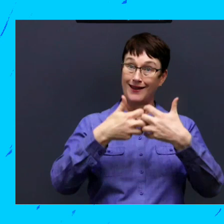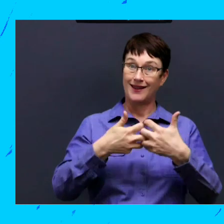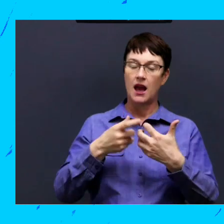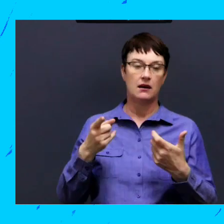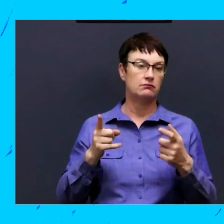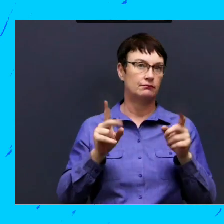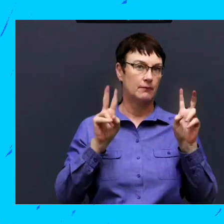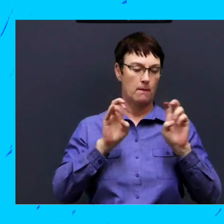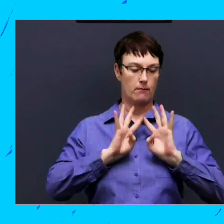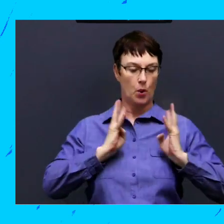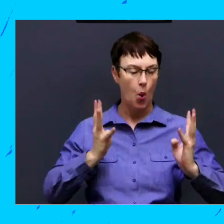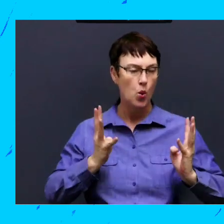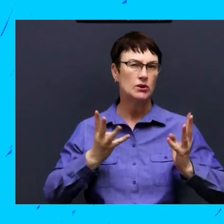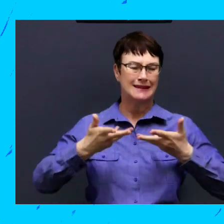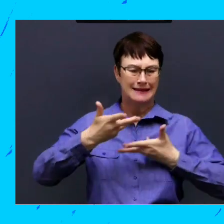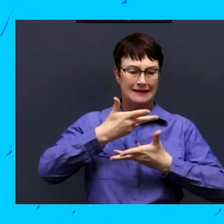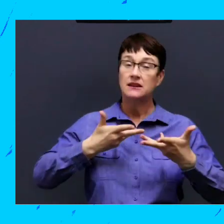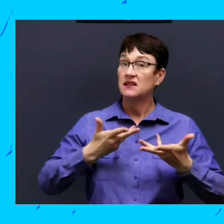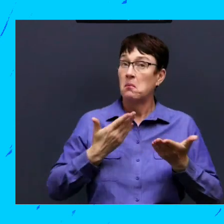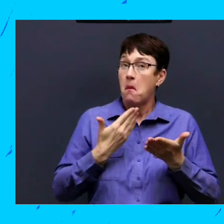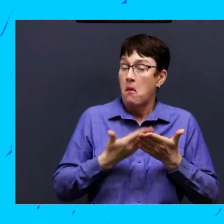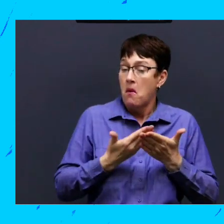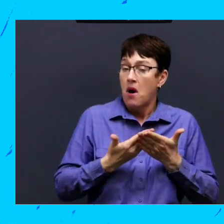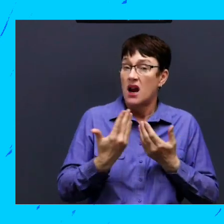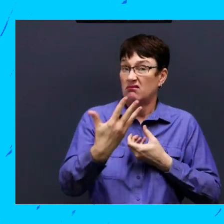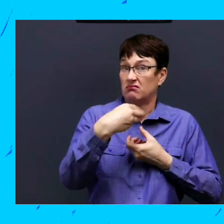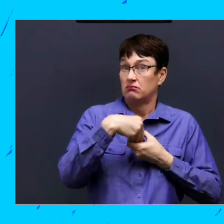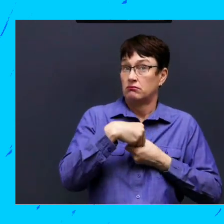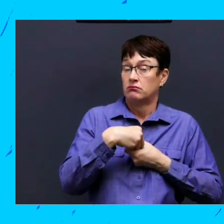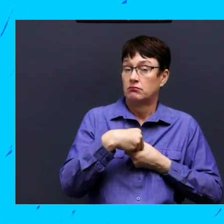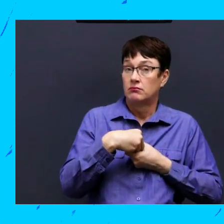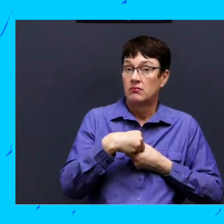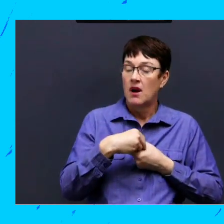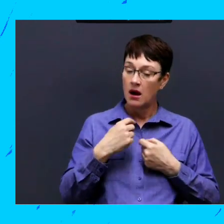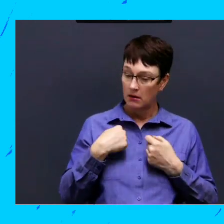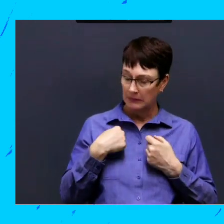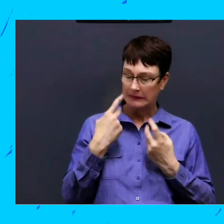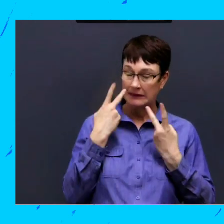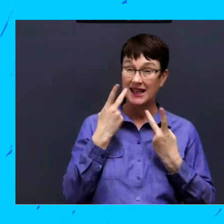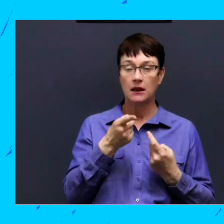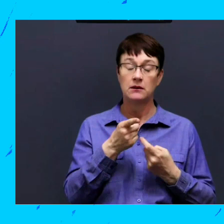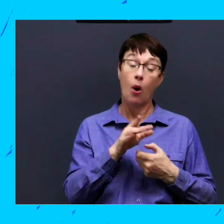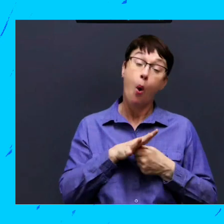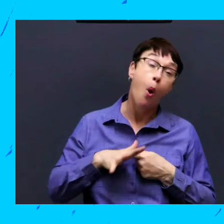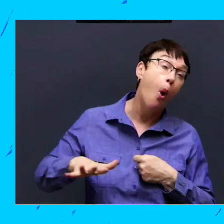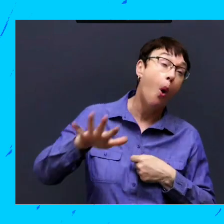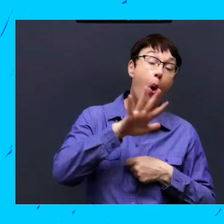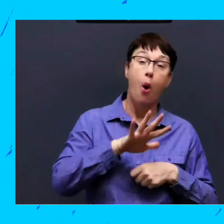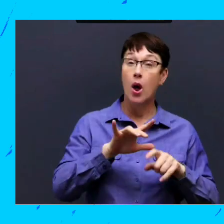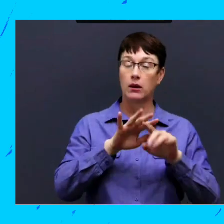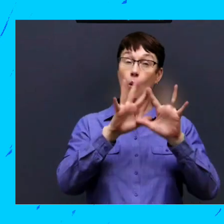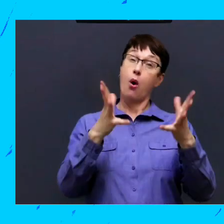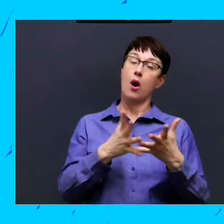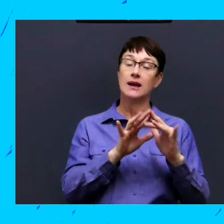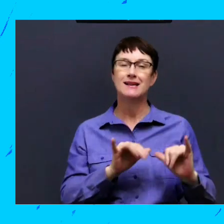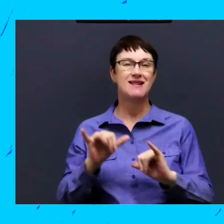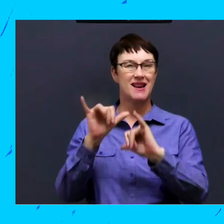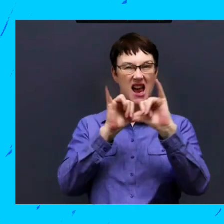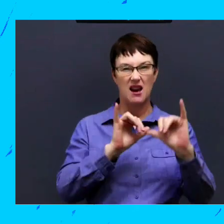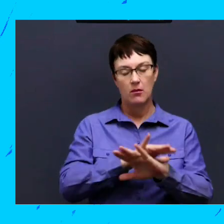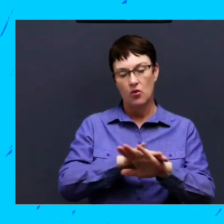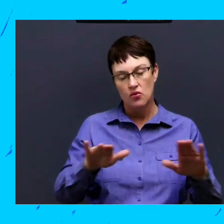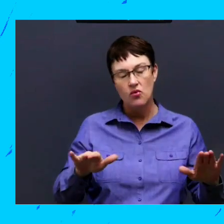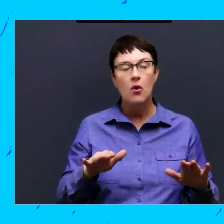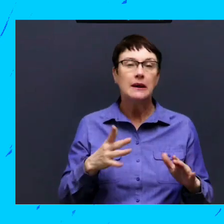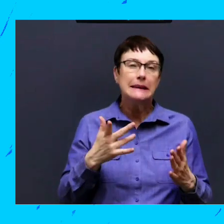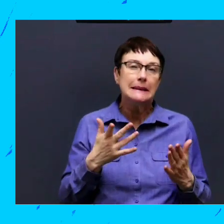global también, en OSIDA, pero eso no es la regla. La participación de jóvenes o adolescentes ni siempre es algo que